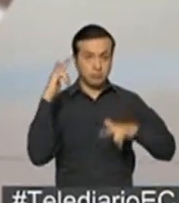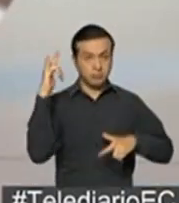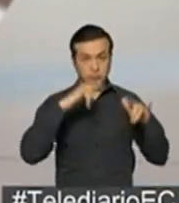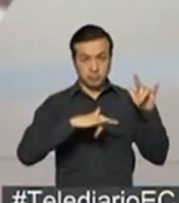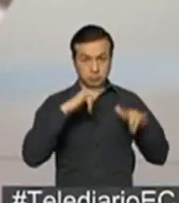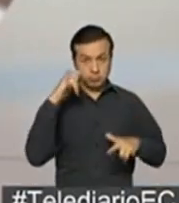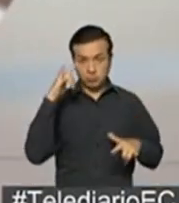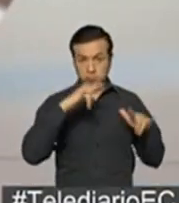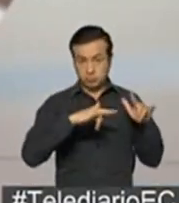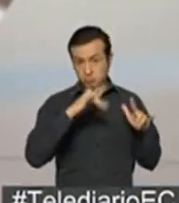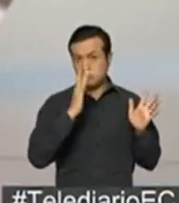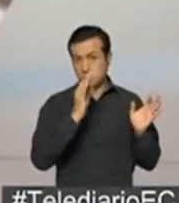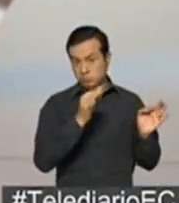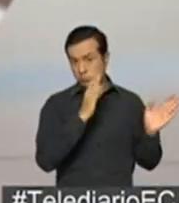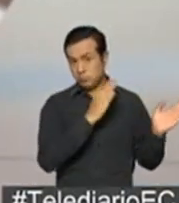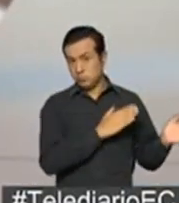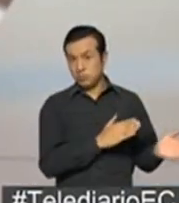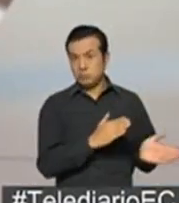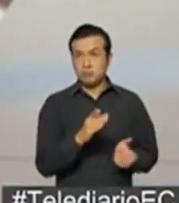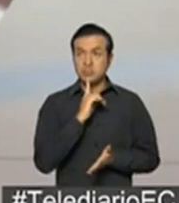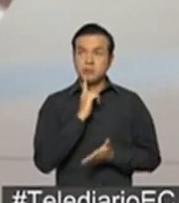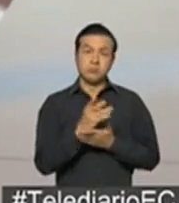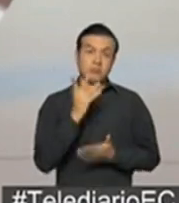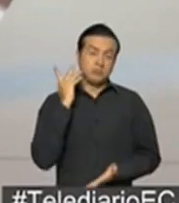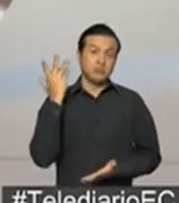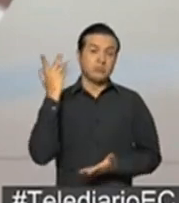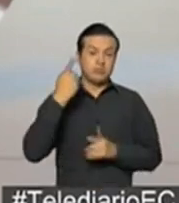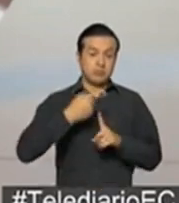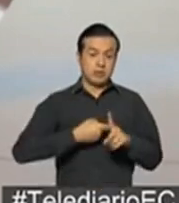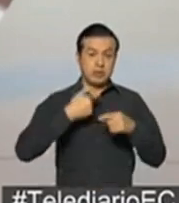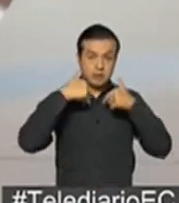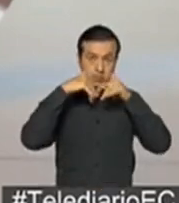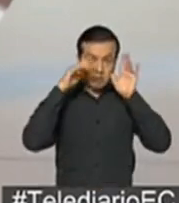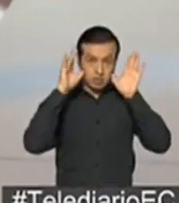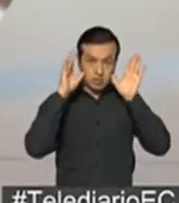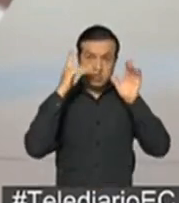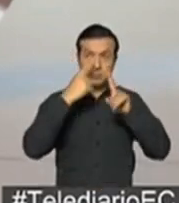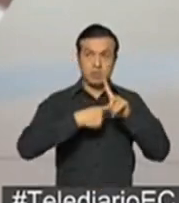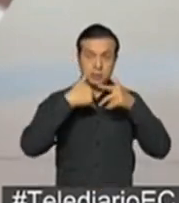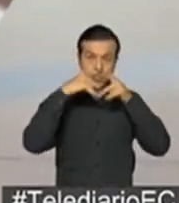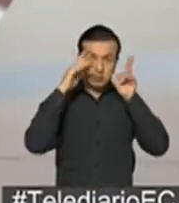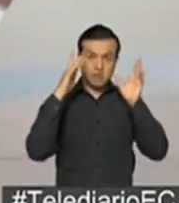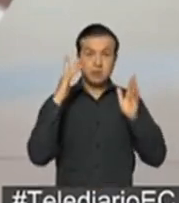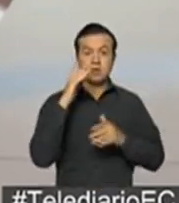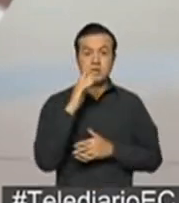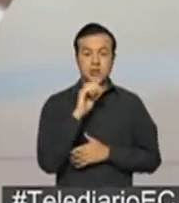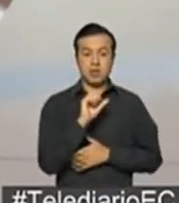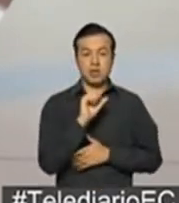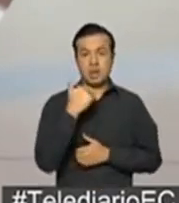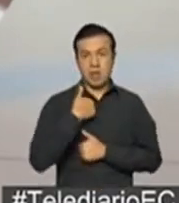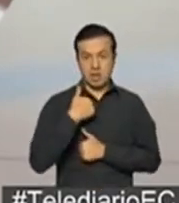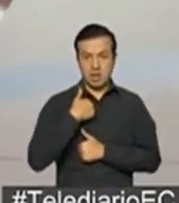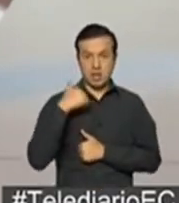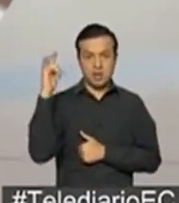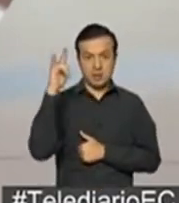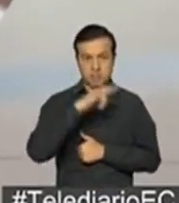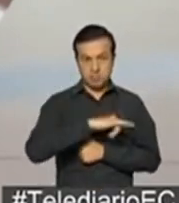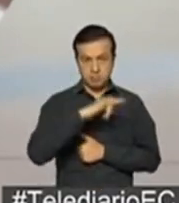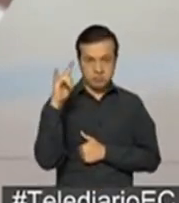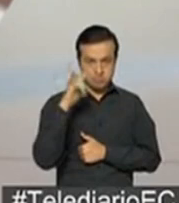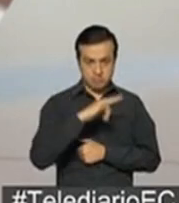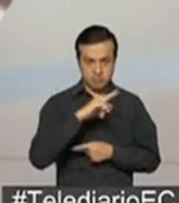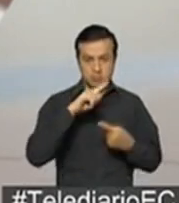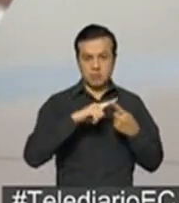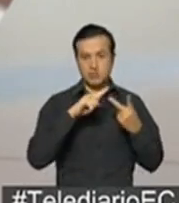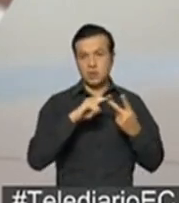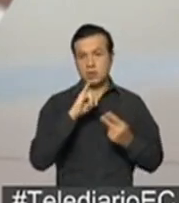de vuelos directos que hemos conseguido. Los últimos fueron en el mes de diciembre. En el mes de diciembre vinieron Air Canada de Toronto a Quito. Iberia